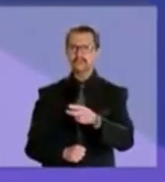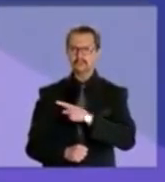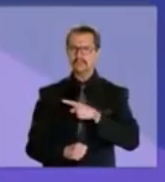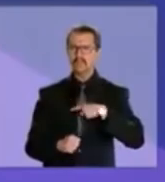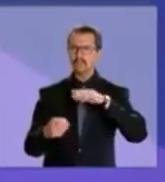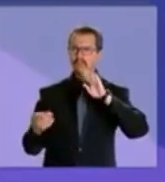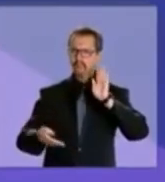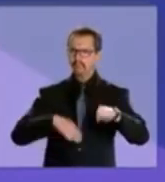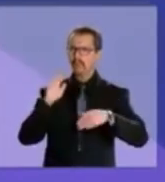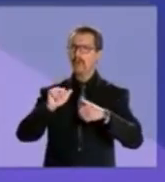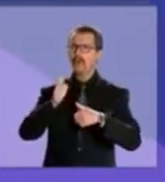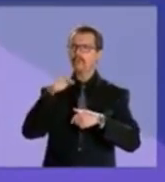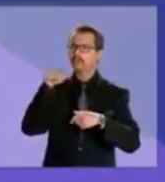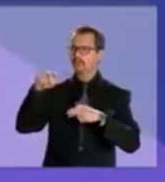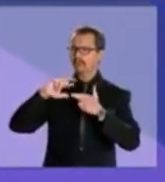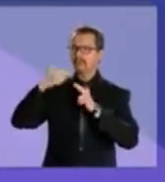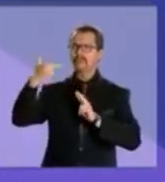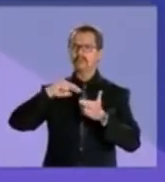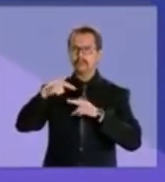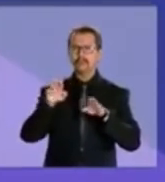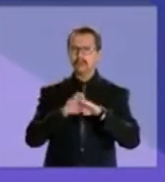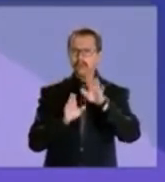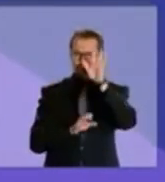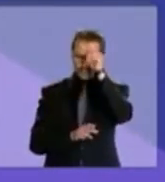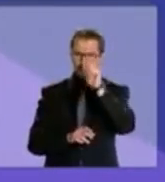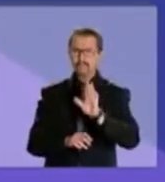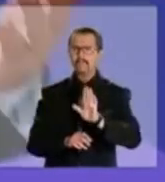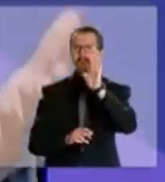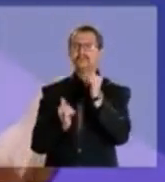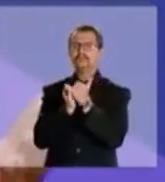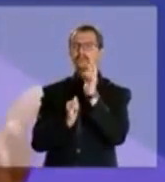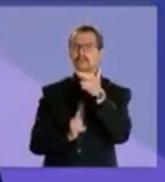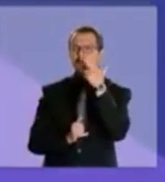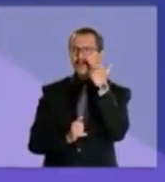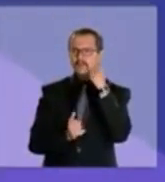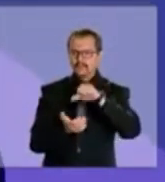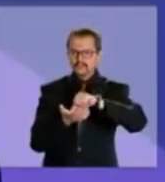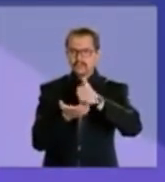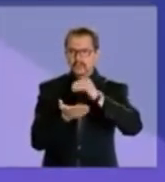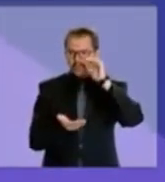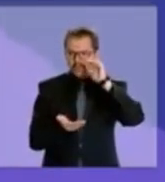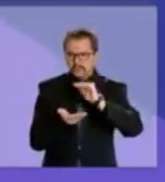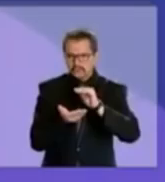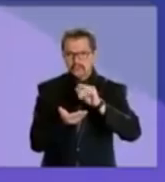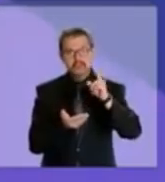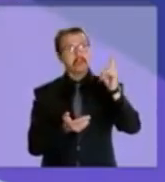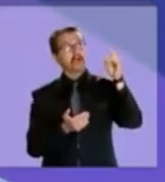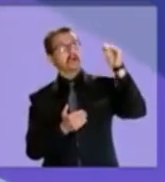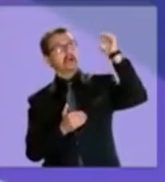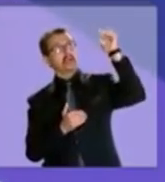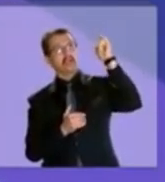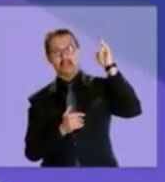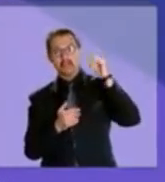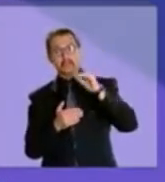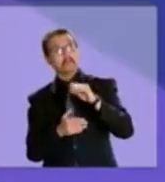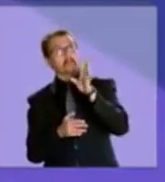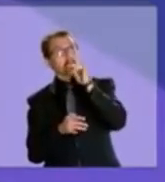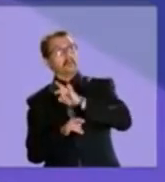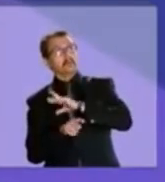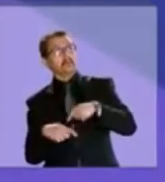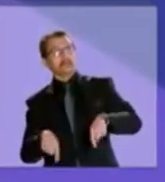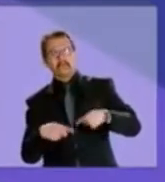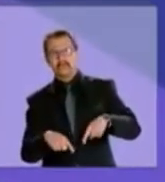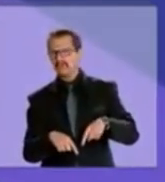chaparro y que no es capaz de poder convencer a otros no hay plan b yo siempre tengo dos